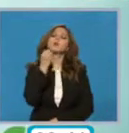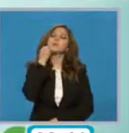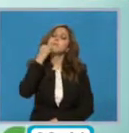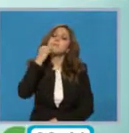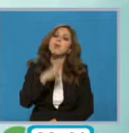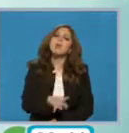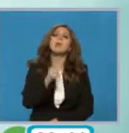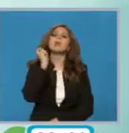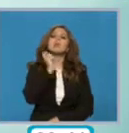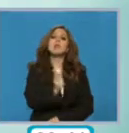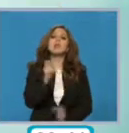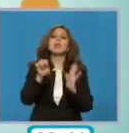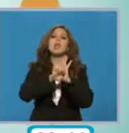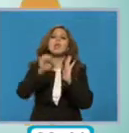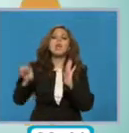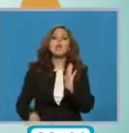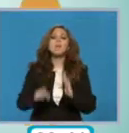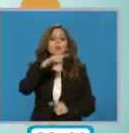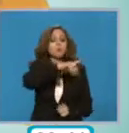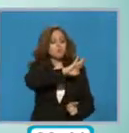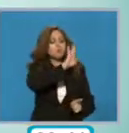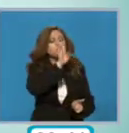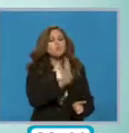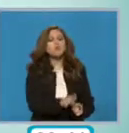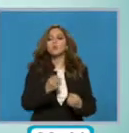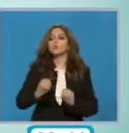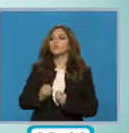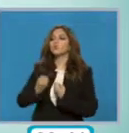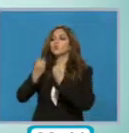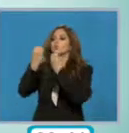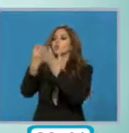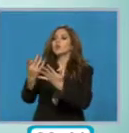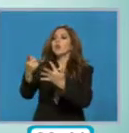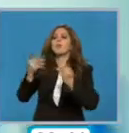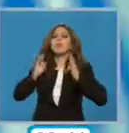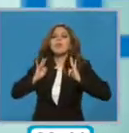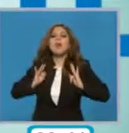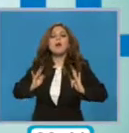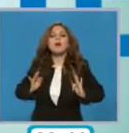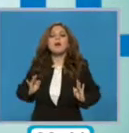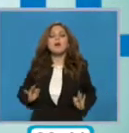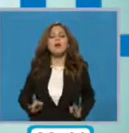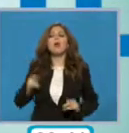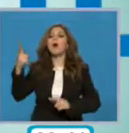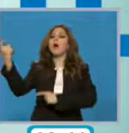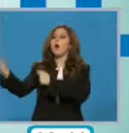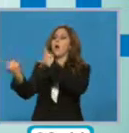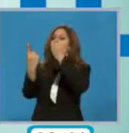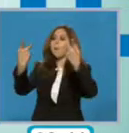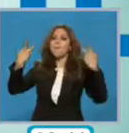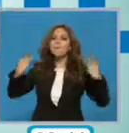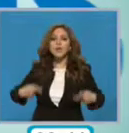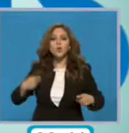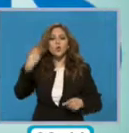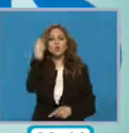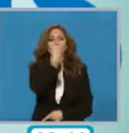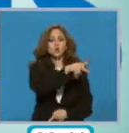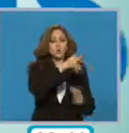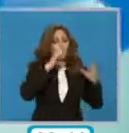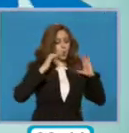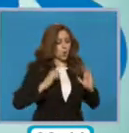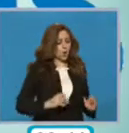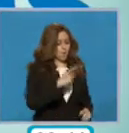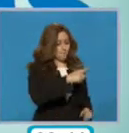elaborar el duelo en una forma sana. La familia se queda con la tranquilidad de que varias partes de su cuerpo,